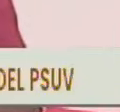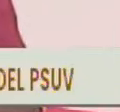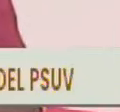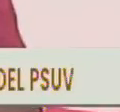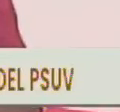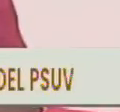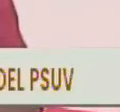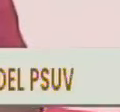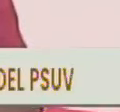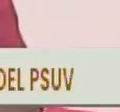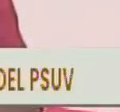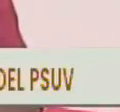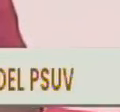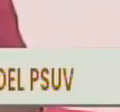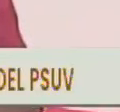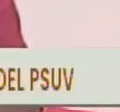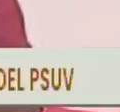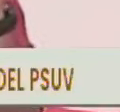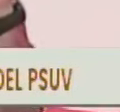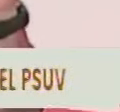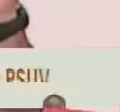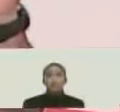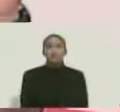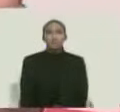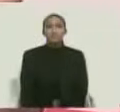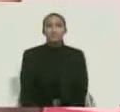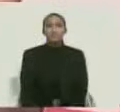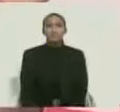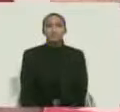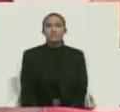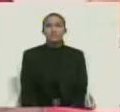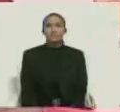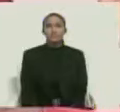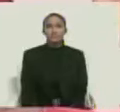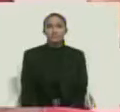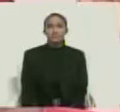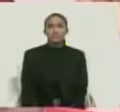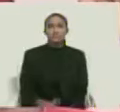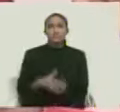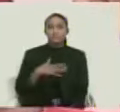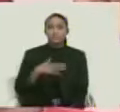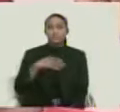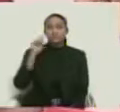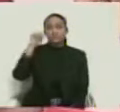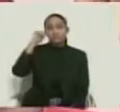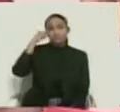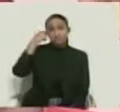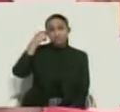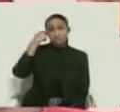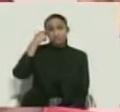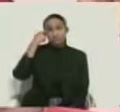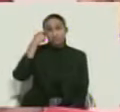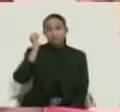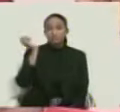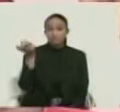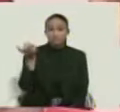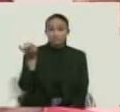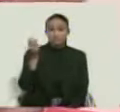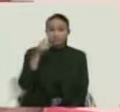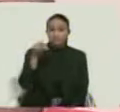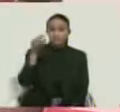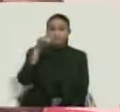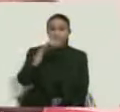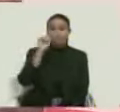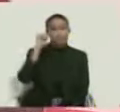caranes eran de la salida 1 y 2. Yo lo recuerdo. O no nos acordamos. No nos acordamos que participaron en